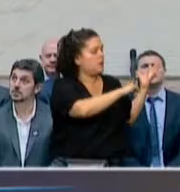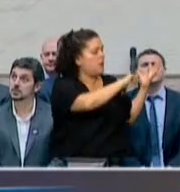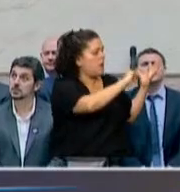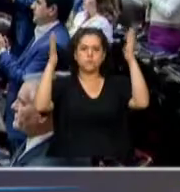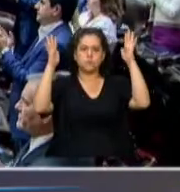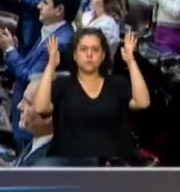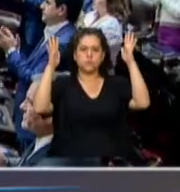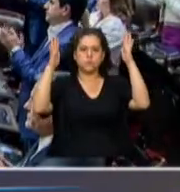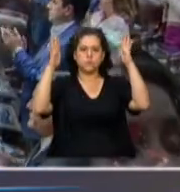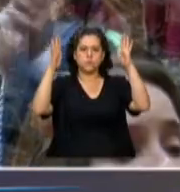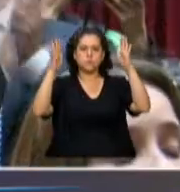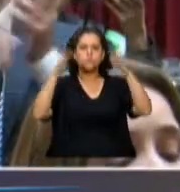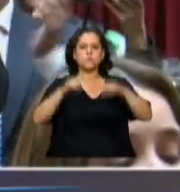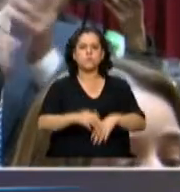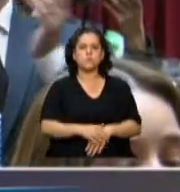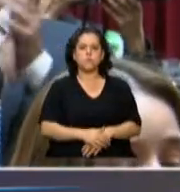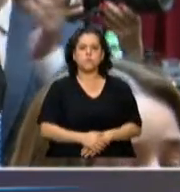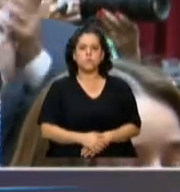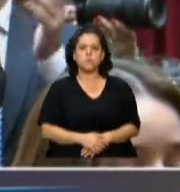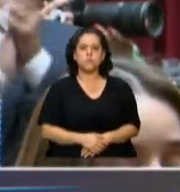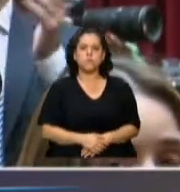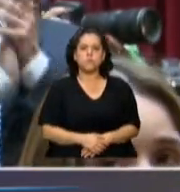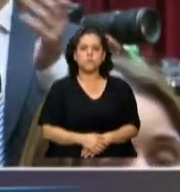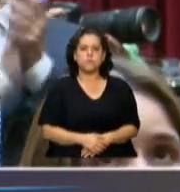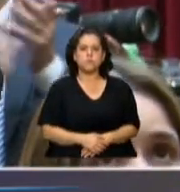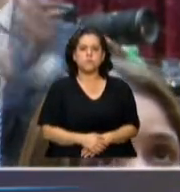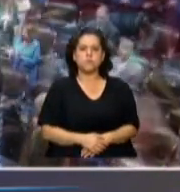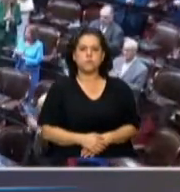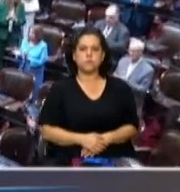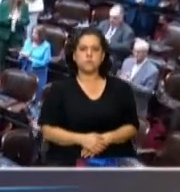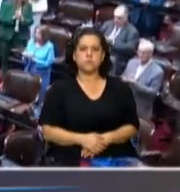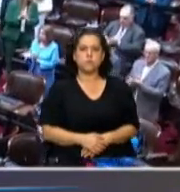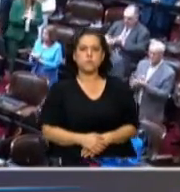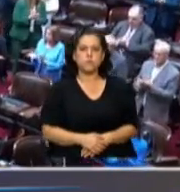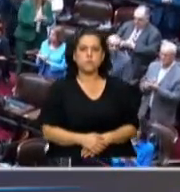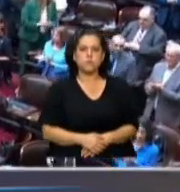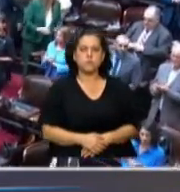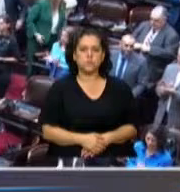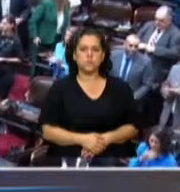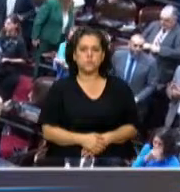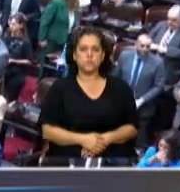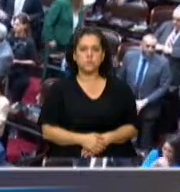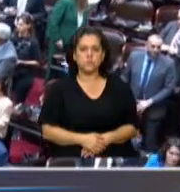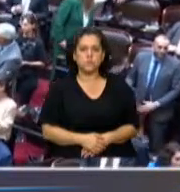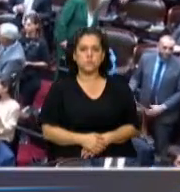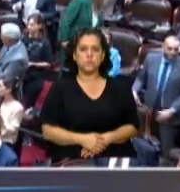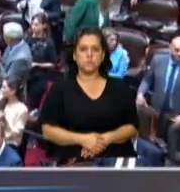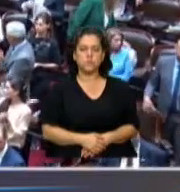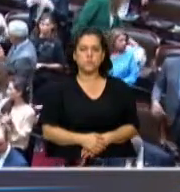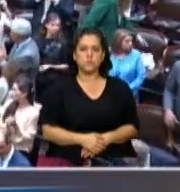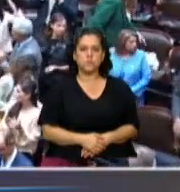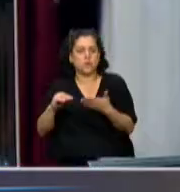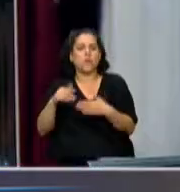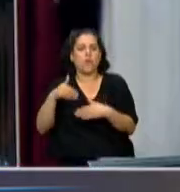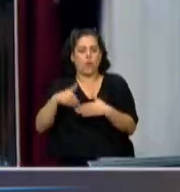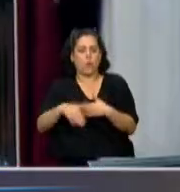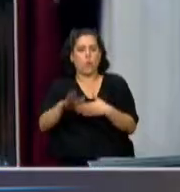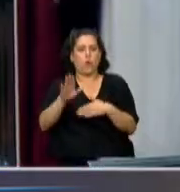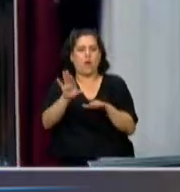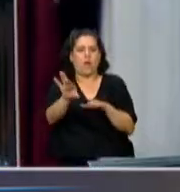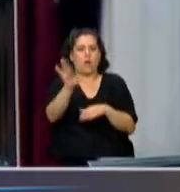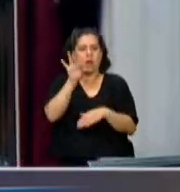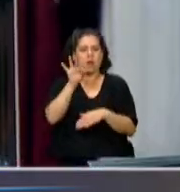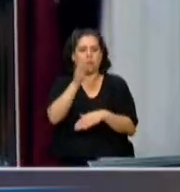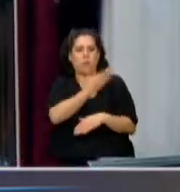que se veía entusiasmo en varios de ellos y bueno, vamos a ir viendo con el correr de las semanas el lugar y el posicionamiento que van tomando en las